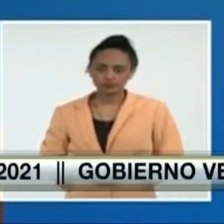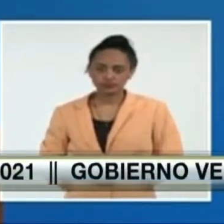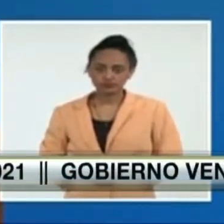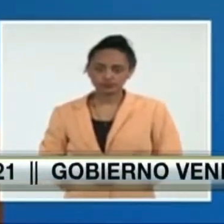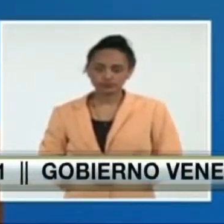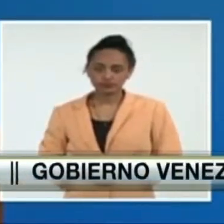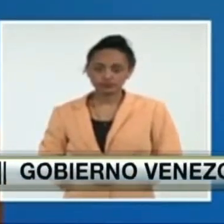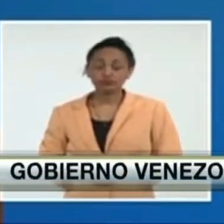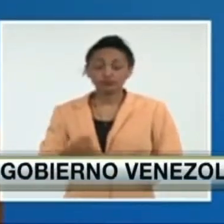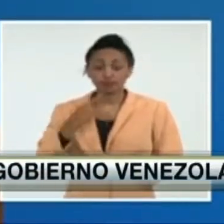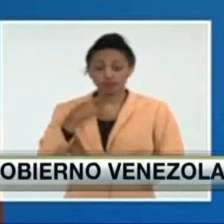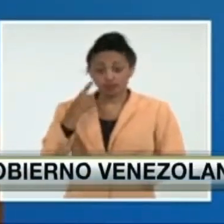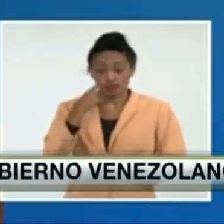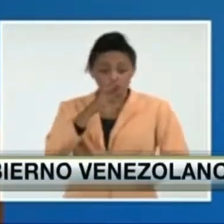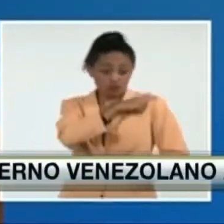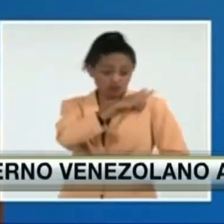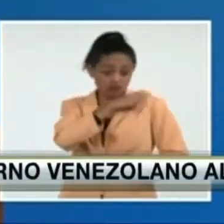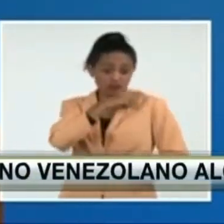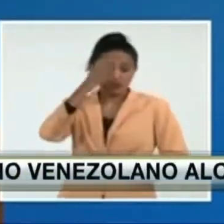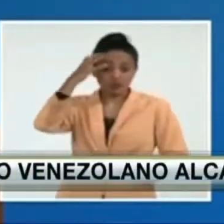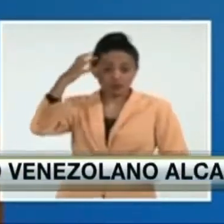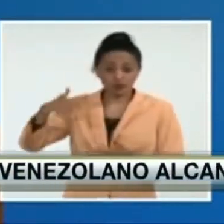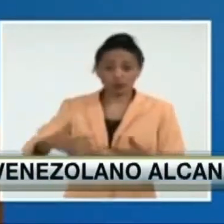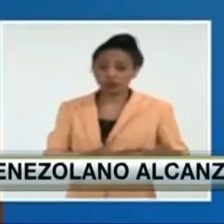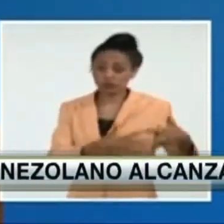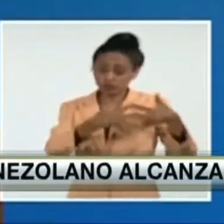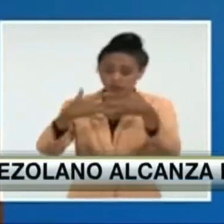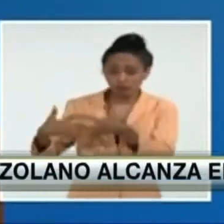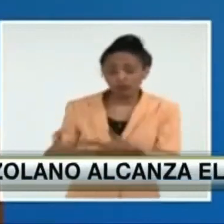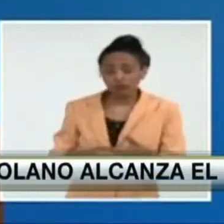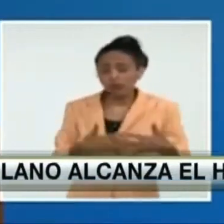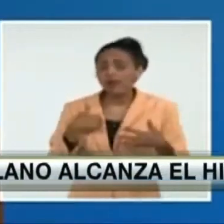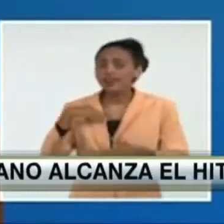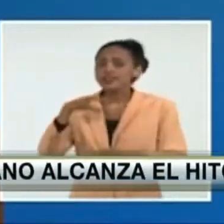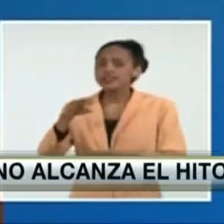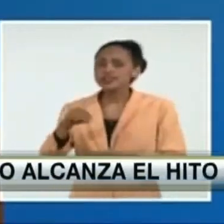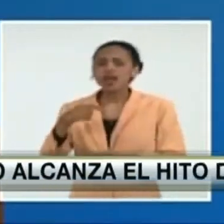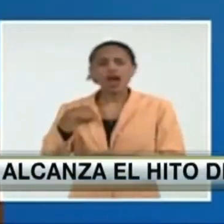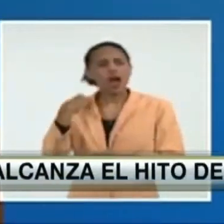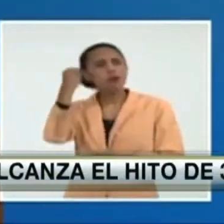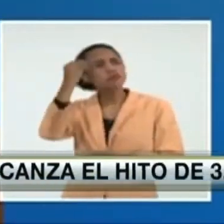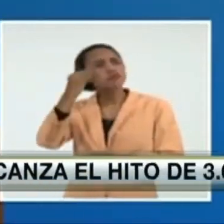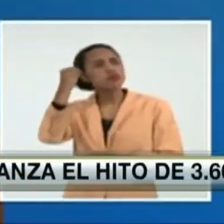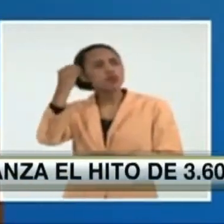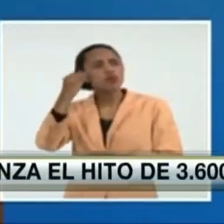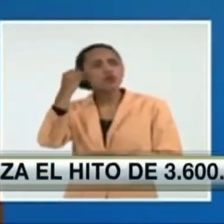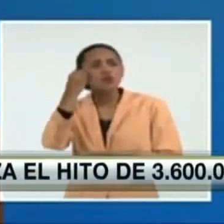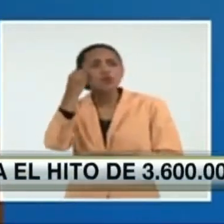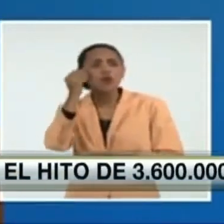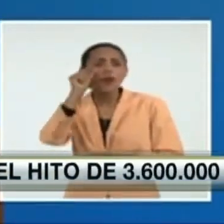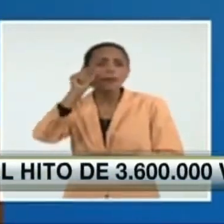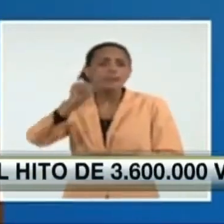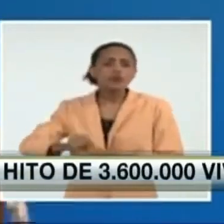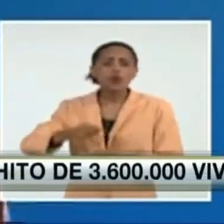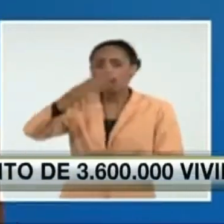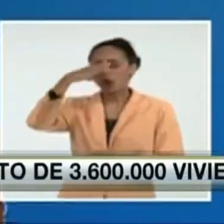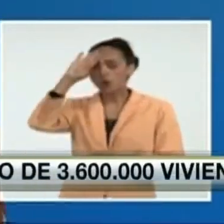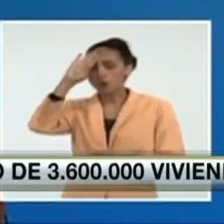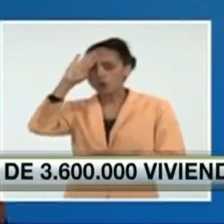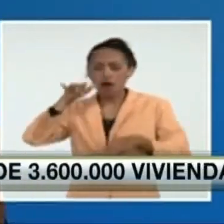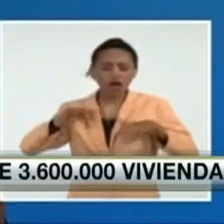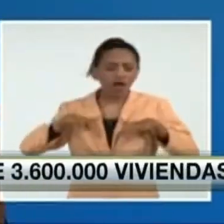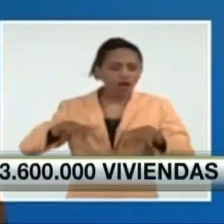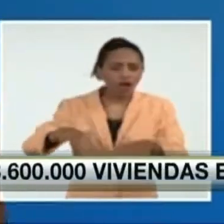que supuestamente se preocupa por los llamados manifestantes o a